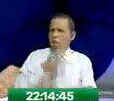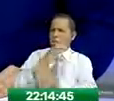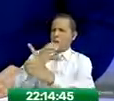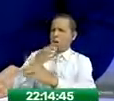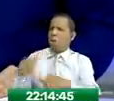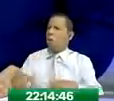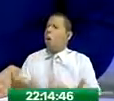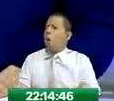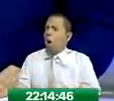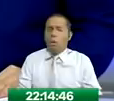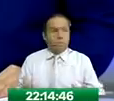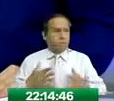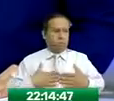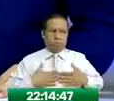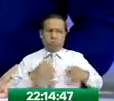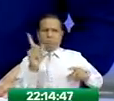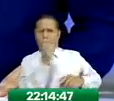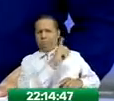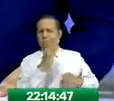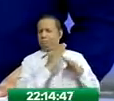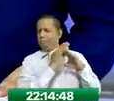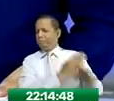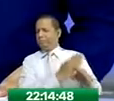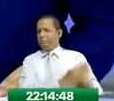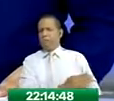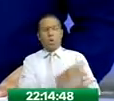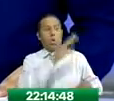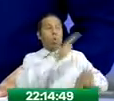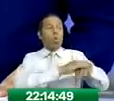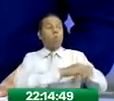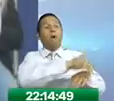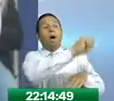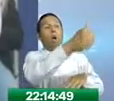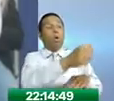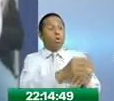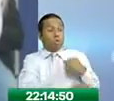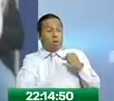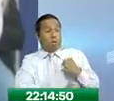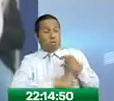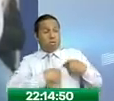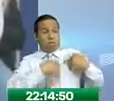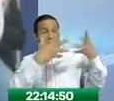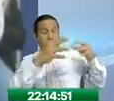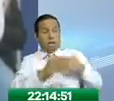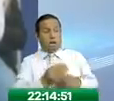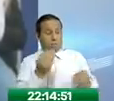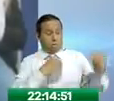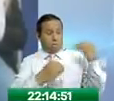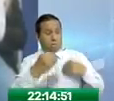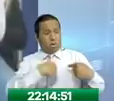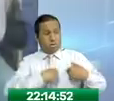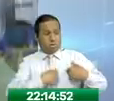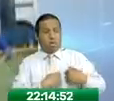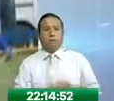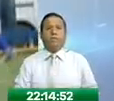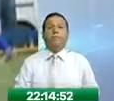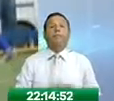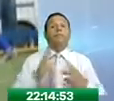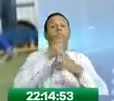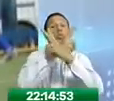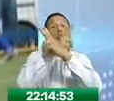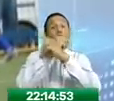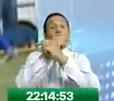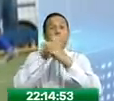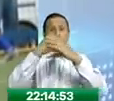que quiere vincularlos con otros casos de supuesta corrupción. Una serie de tuits publicados por el portal digital